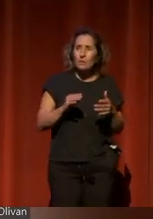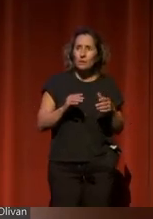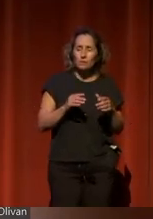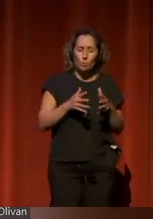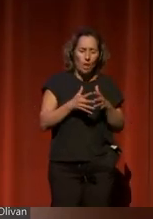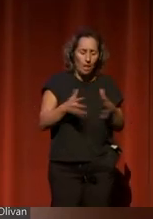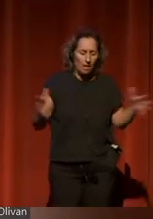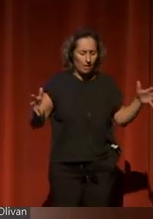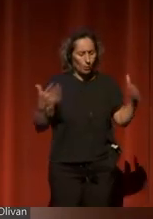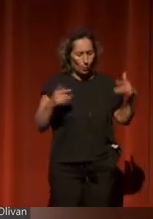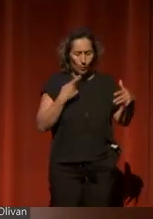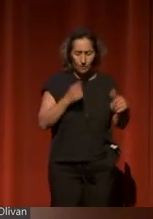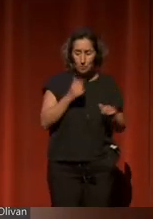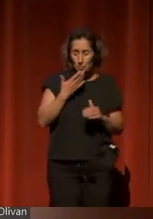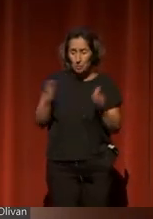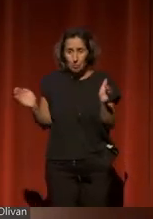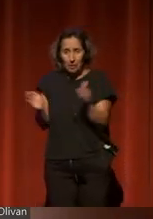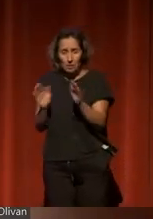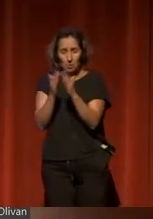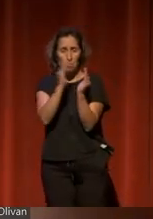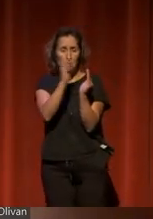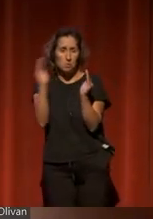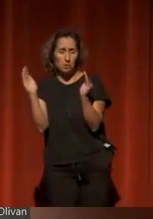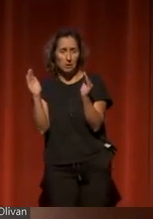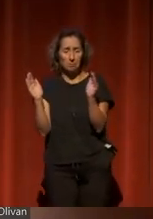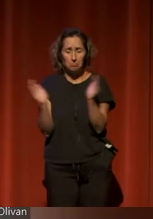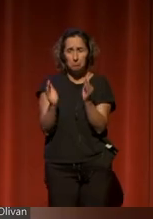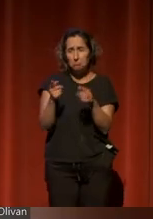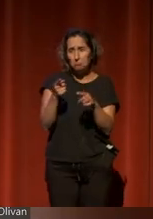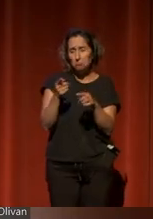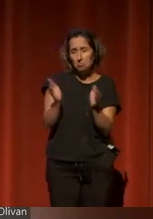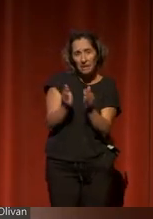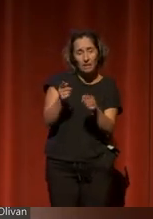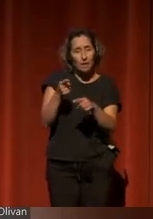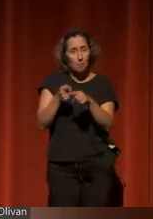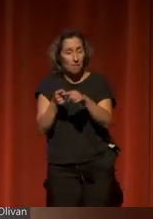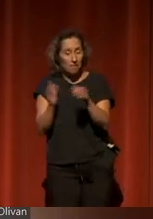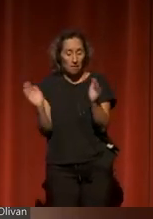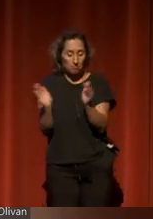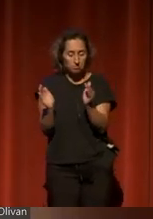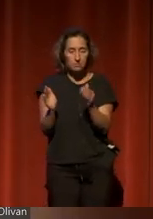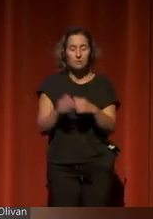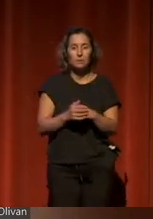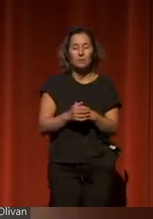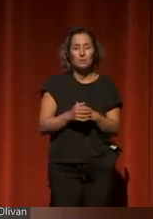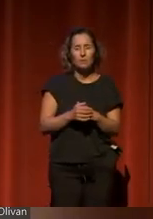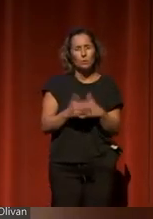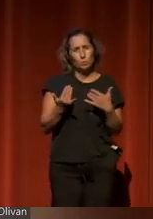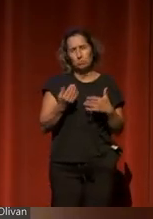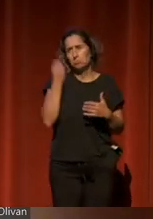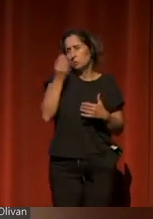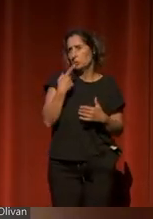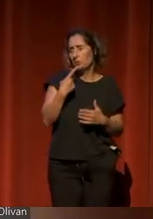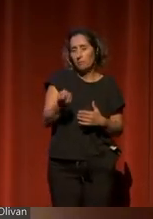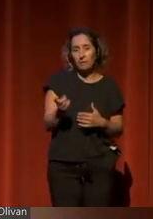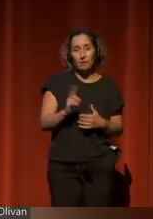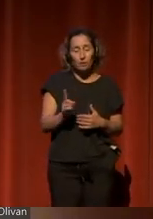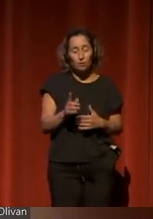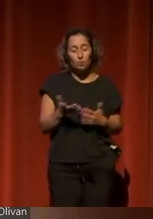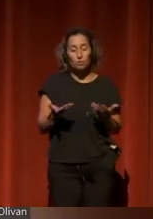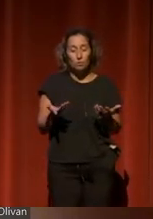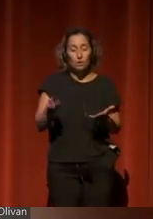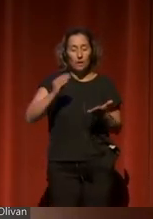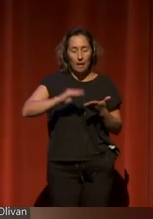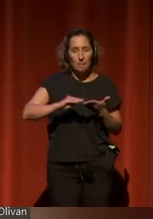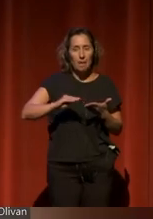pequeña en el ámbito por ejemplo una biblioteca pequeña mediana eh yo creo que que no son tan complicados no y que y que y que nos